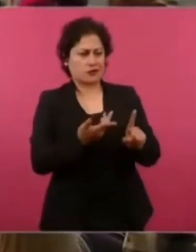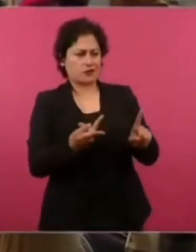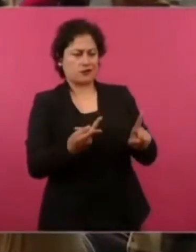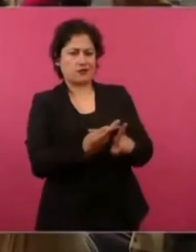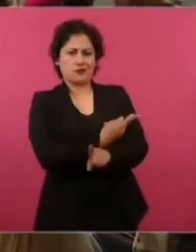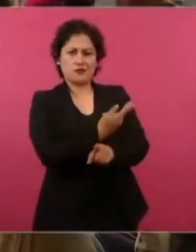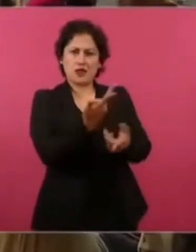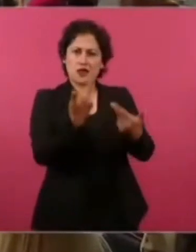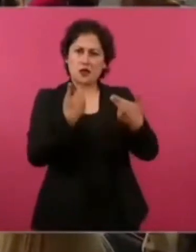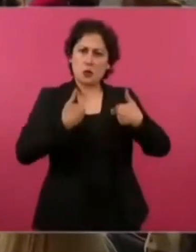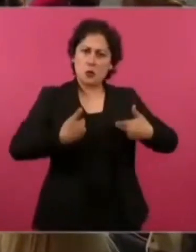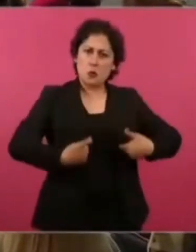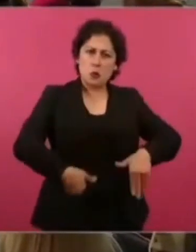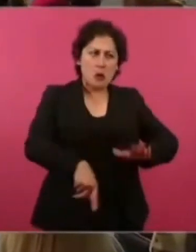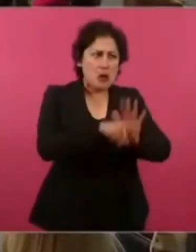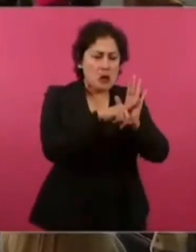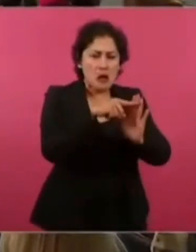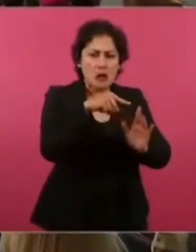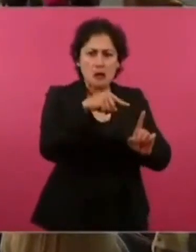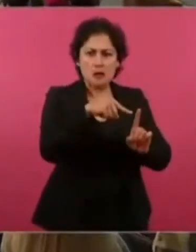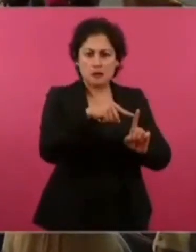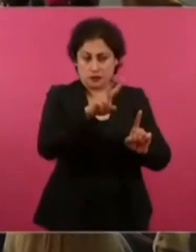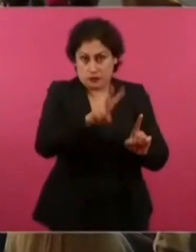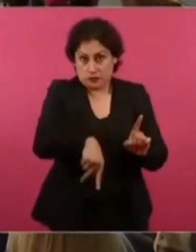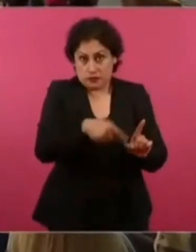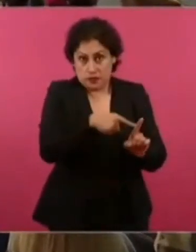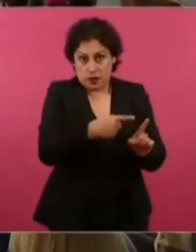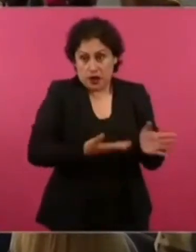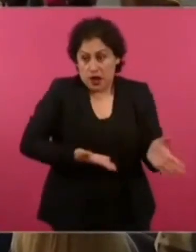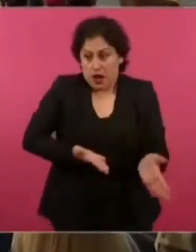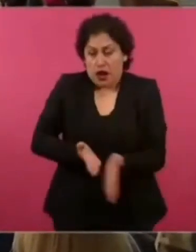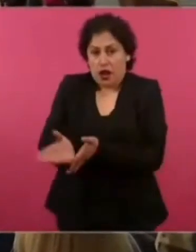inhumana y además violatoria de nuestra soberanía.